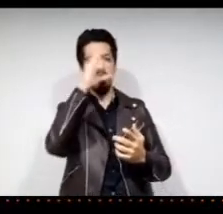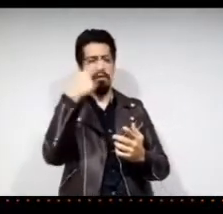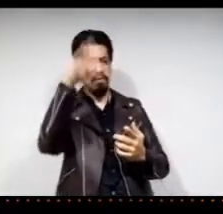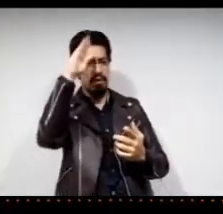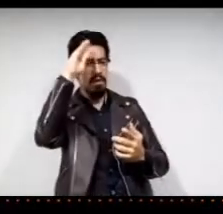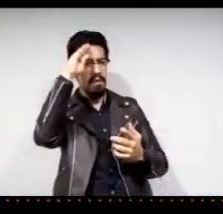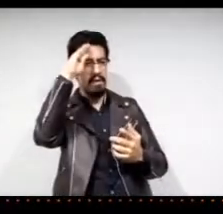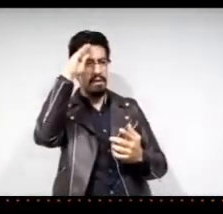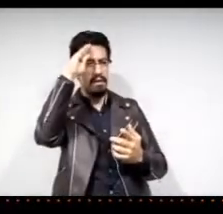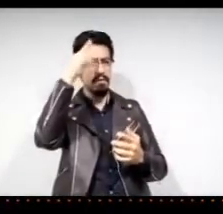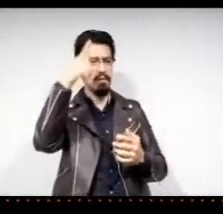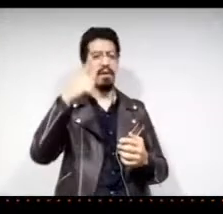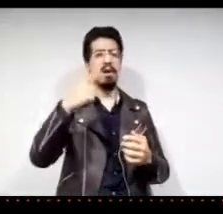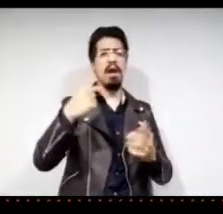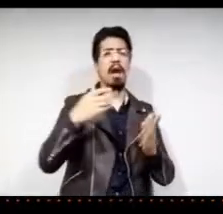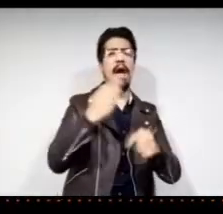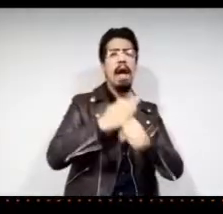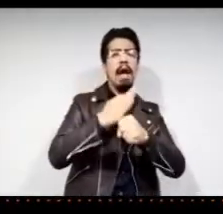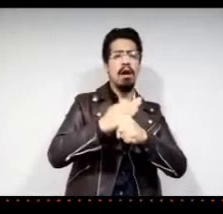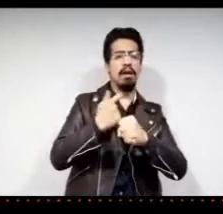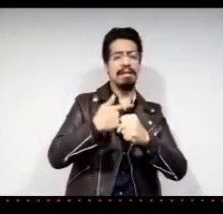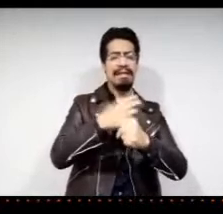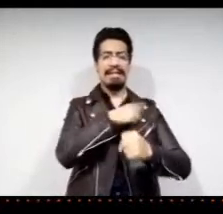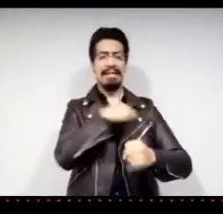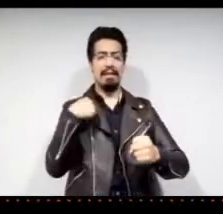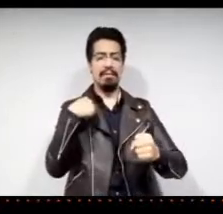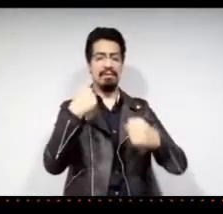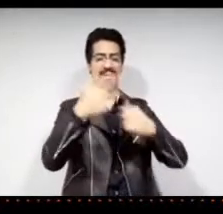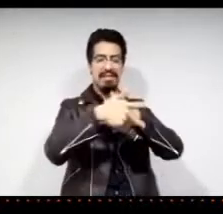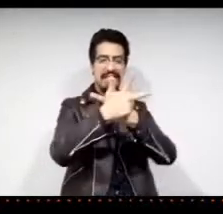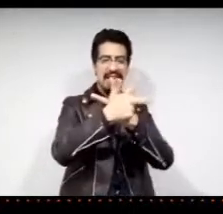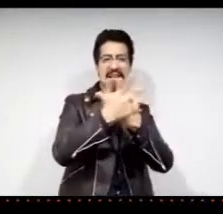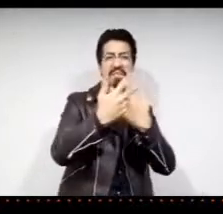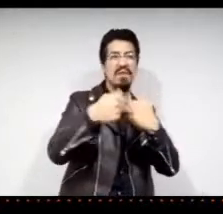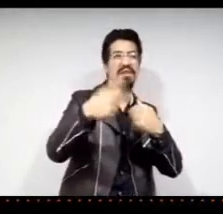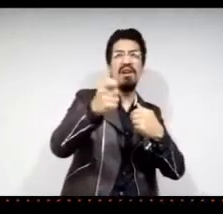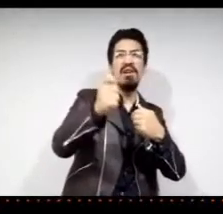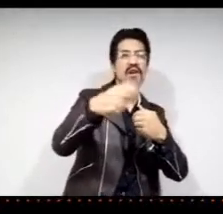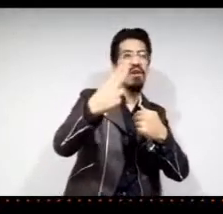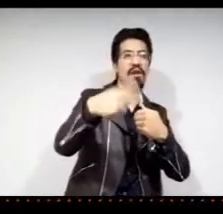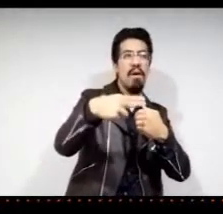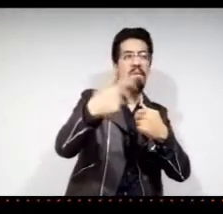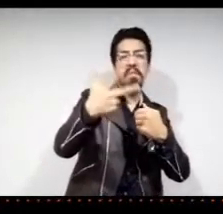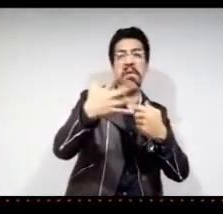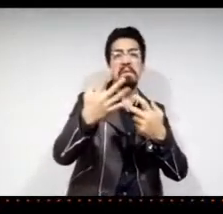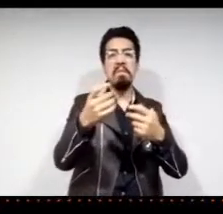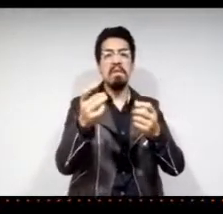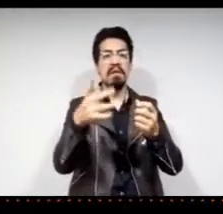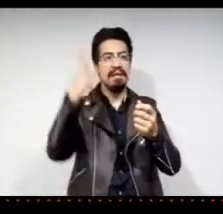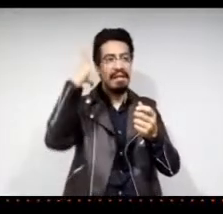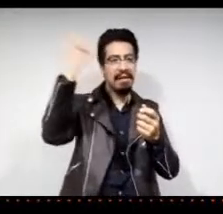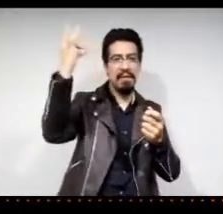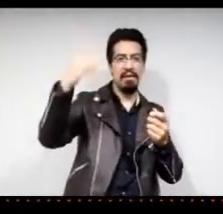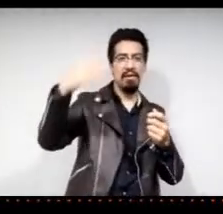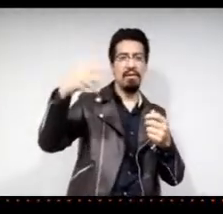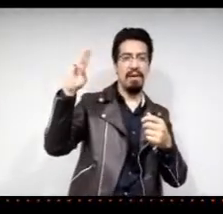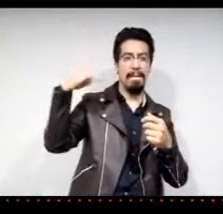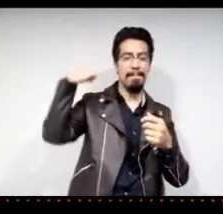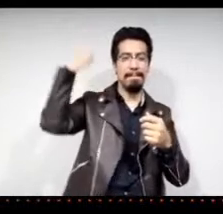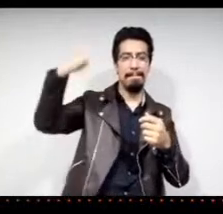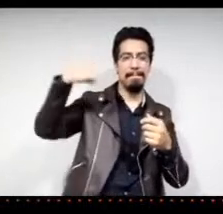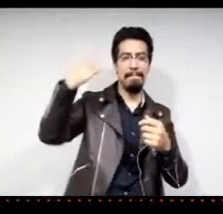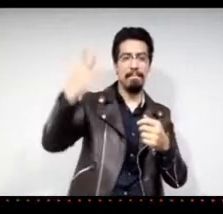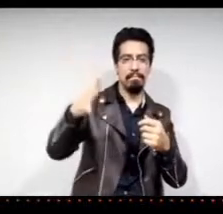una modalidad que no tenía nombre y que se inventó, ¿no? Ahí en marzo, Hodges, en este artículo de Ducos,